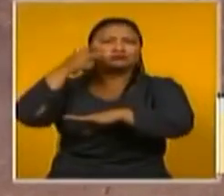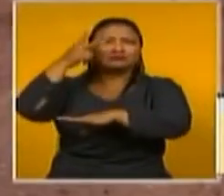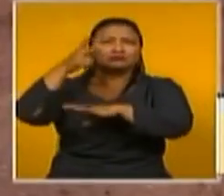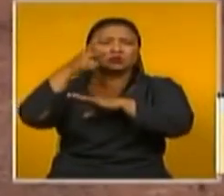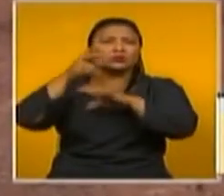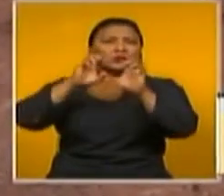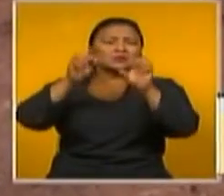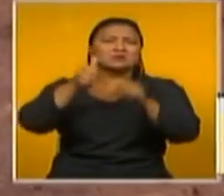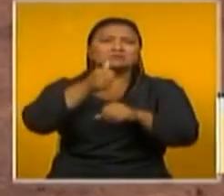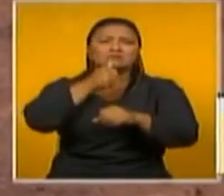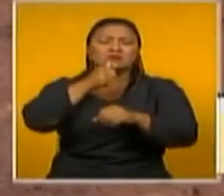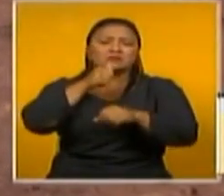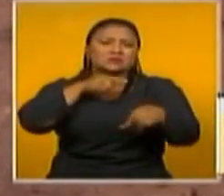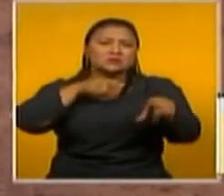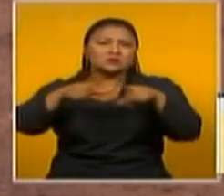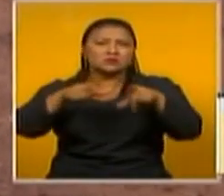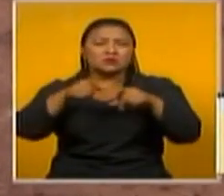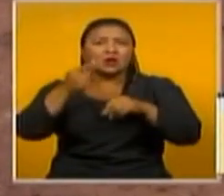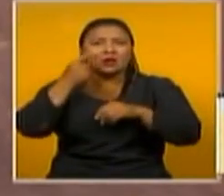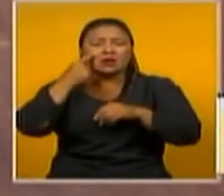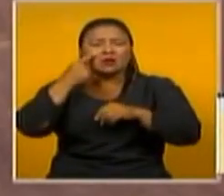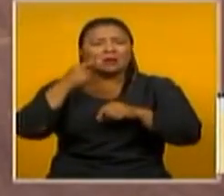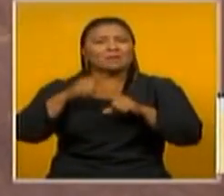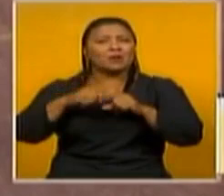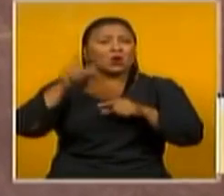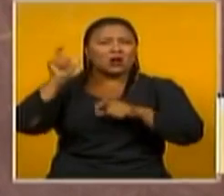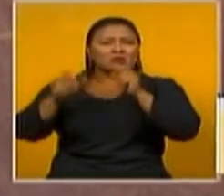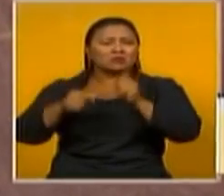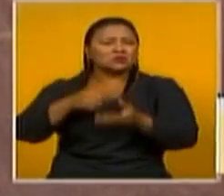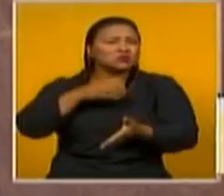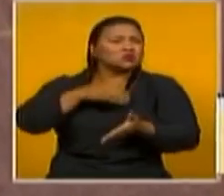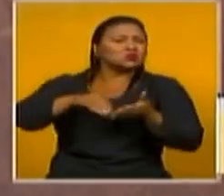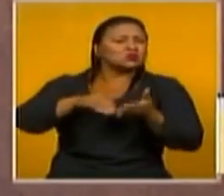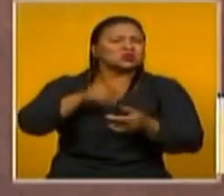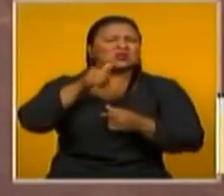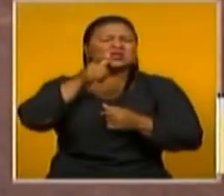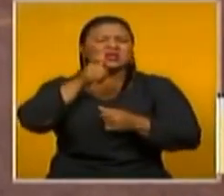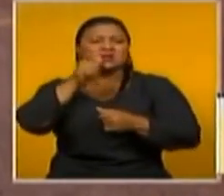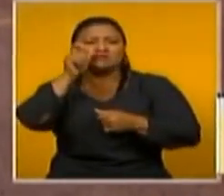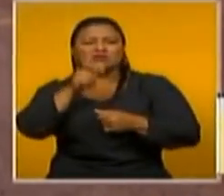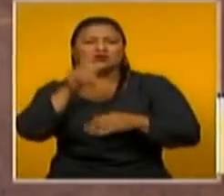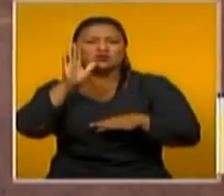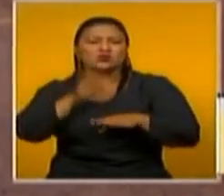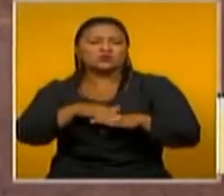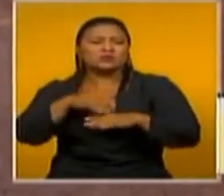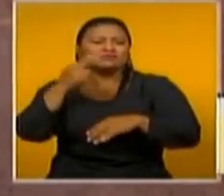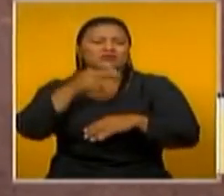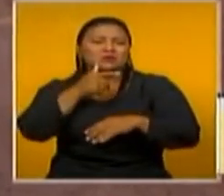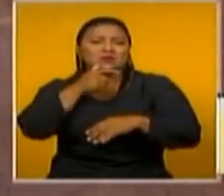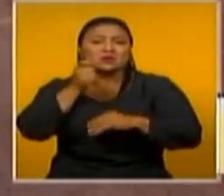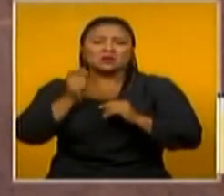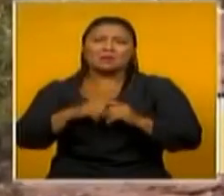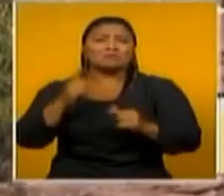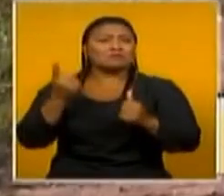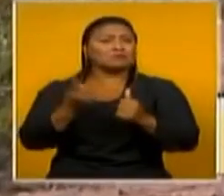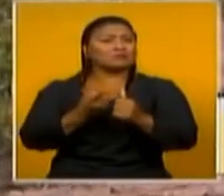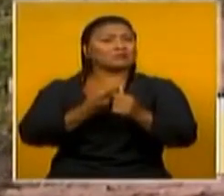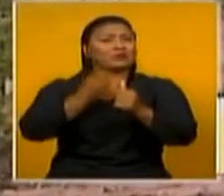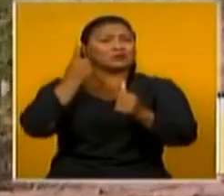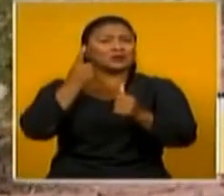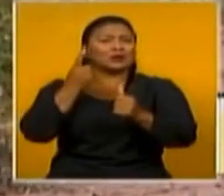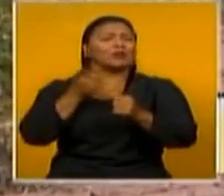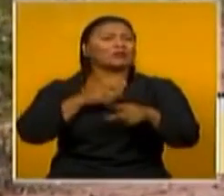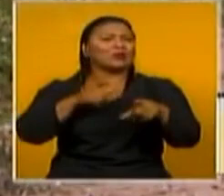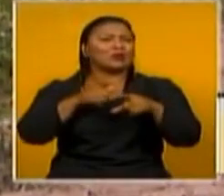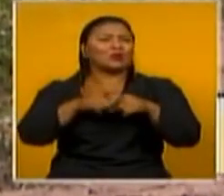de una empresa privada del sector, los moradores dudan que haya logrado captar quién lo asesinó. Mencionan que no es la primera vez que toman la